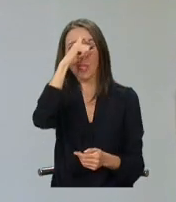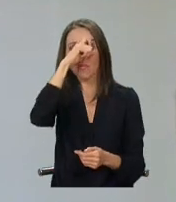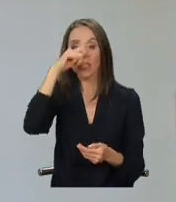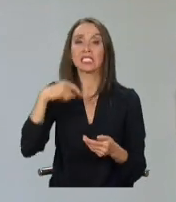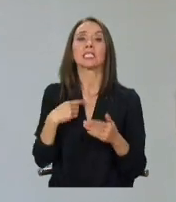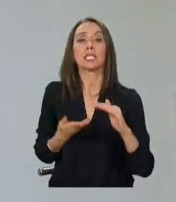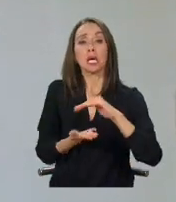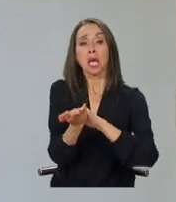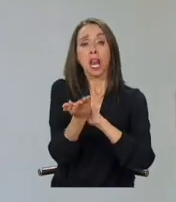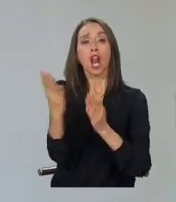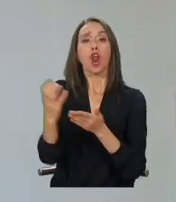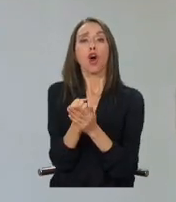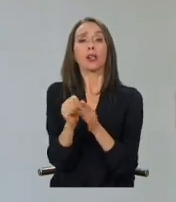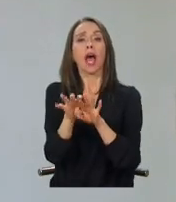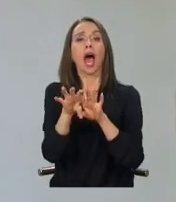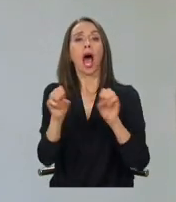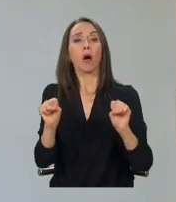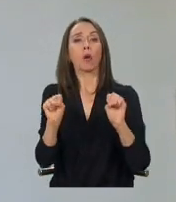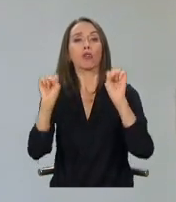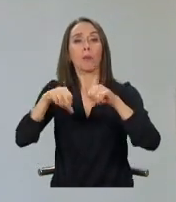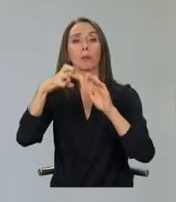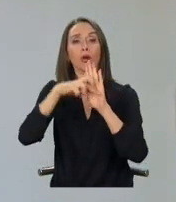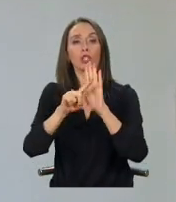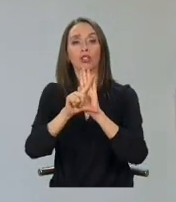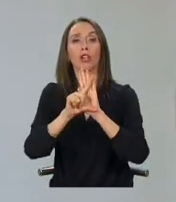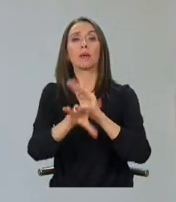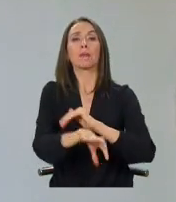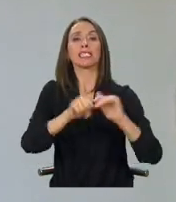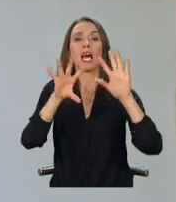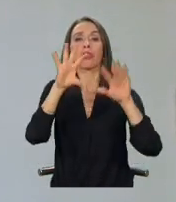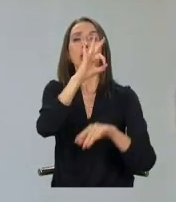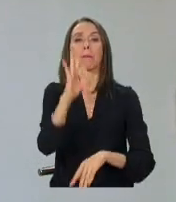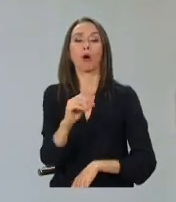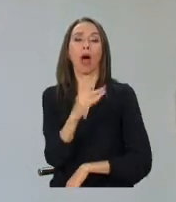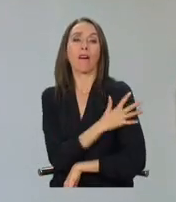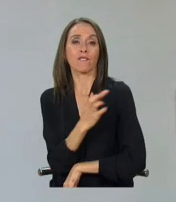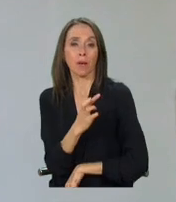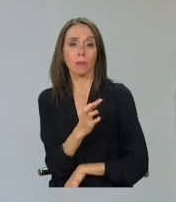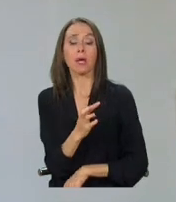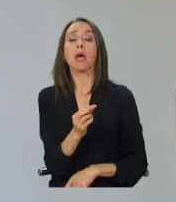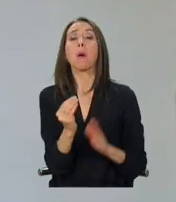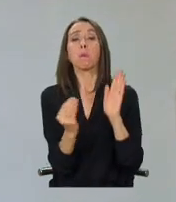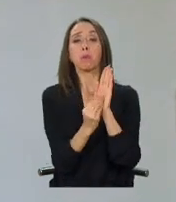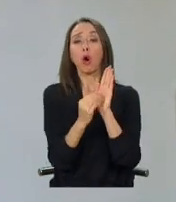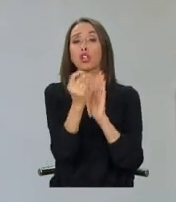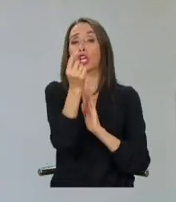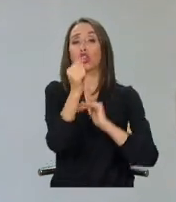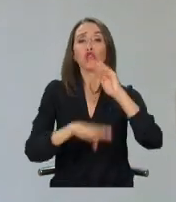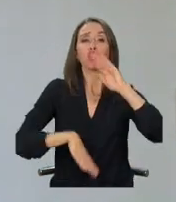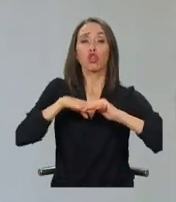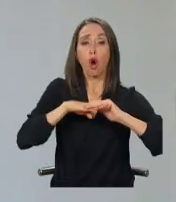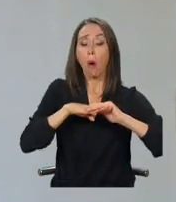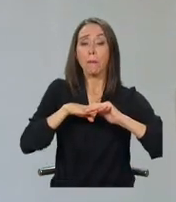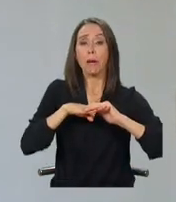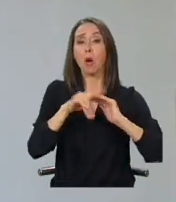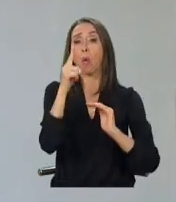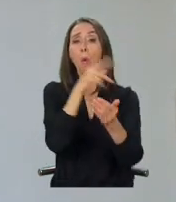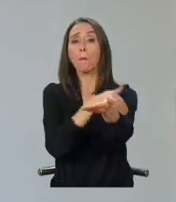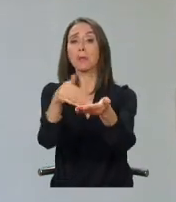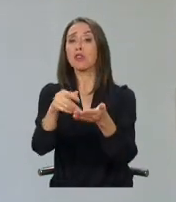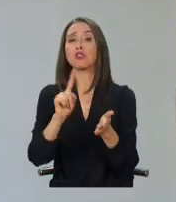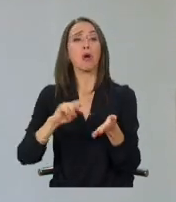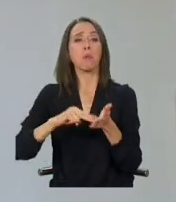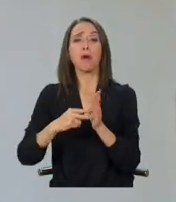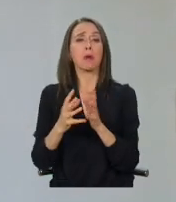el consenso para aprobar el proyecto del 10% y porque un monto agotado no tendría mayores implicancias, a